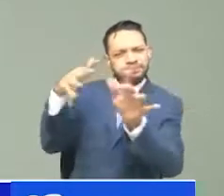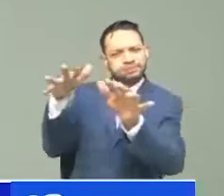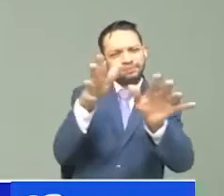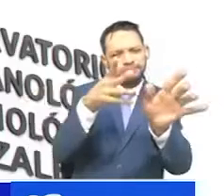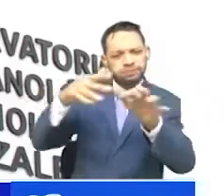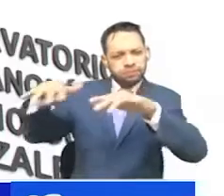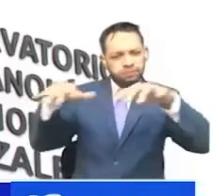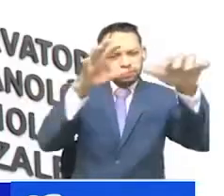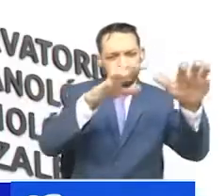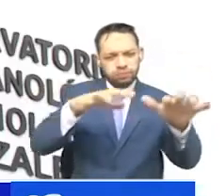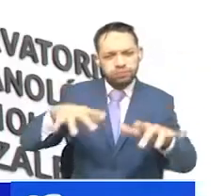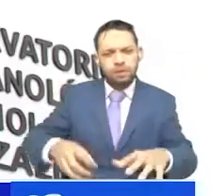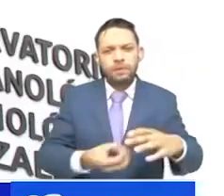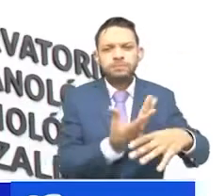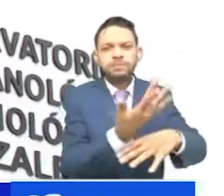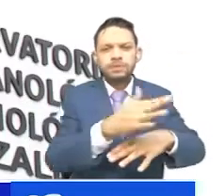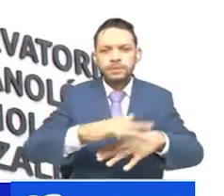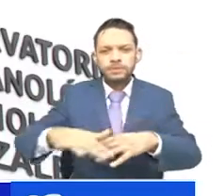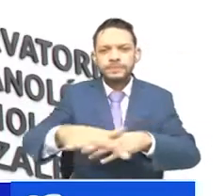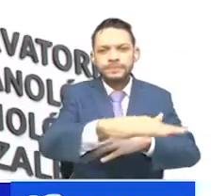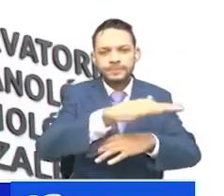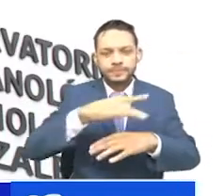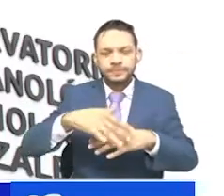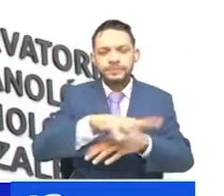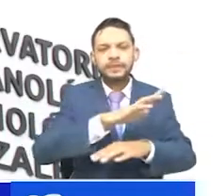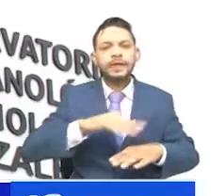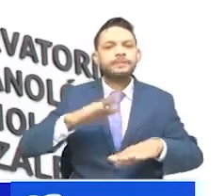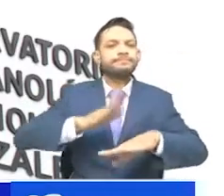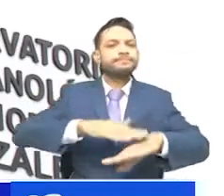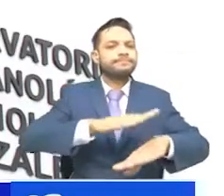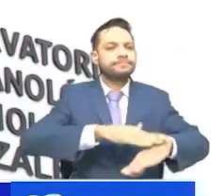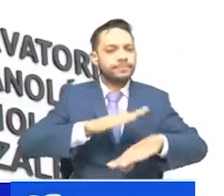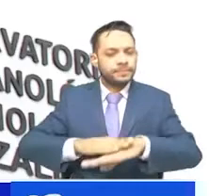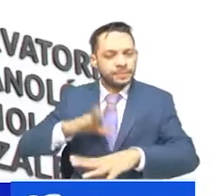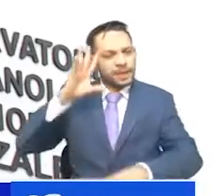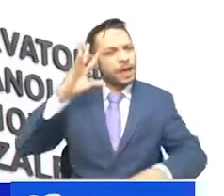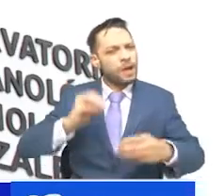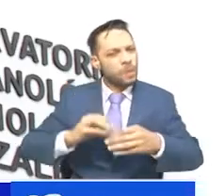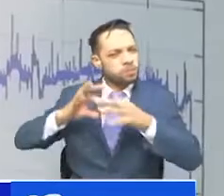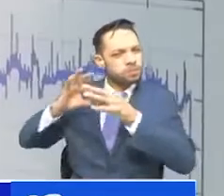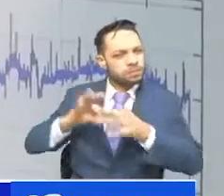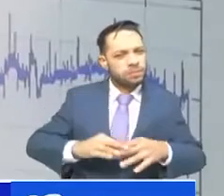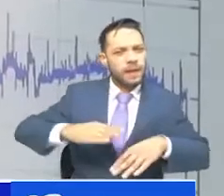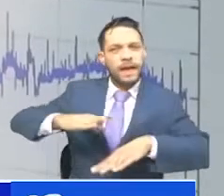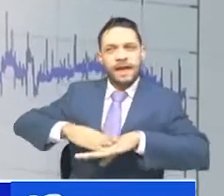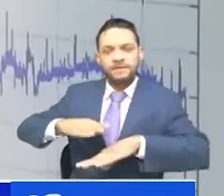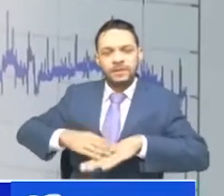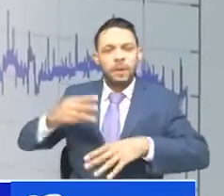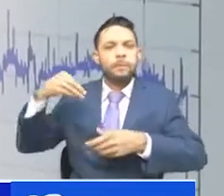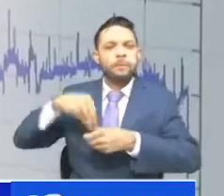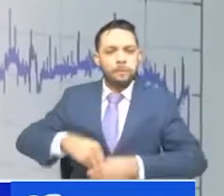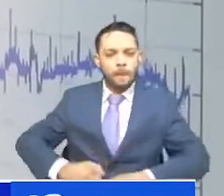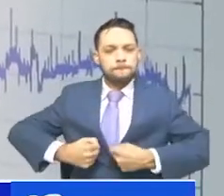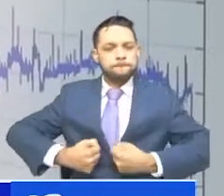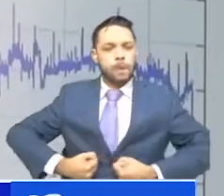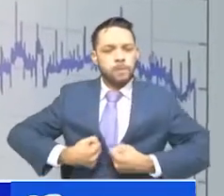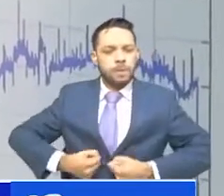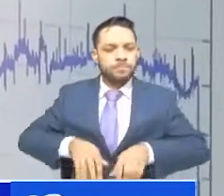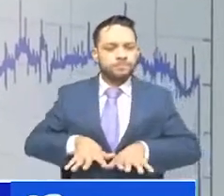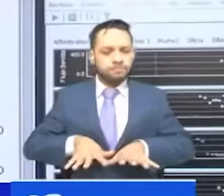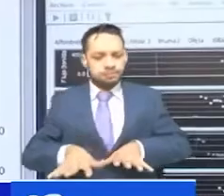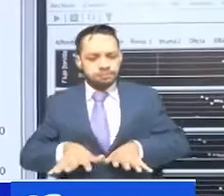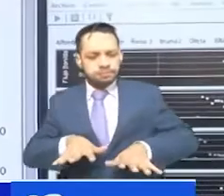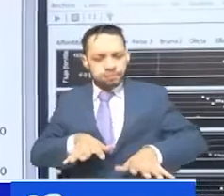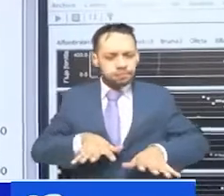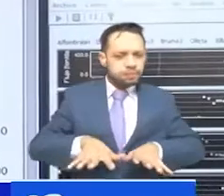pues importante. El Servicio Geológico Colombiano indicó que las emisiones están relacionadas con señales sísmicas causadas al interior del volcán y